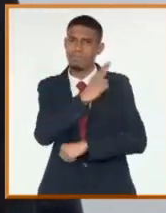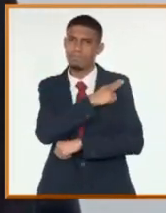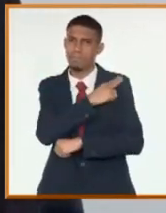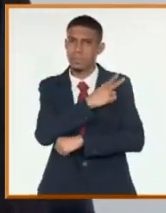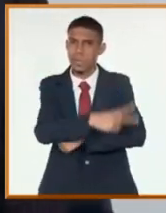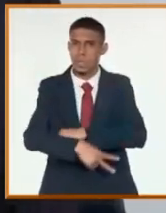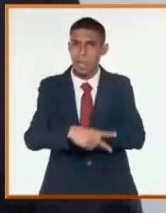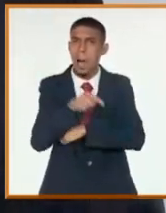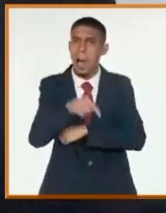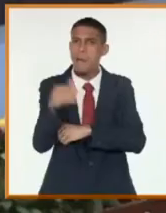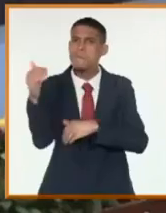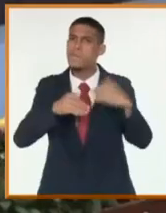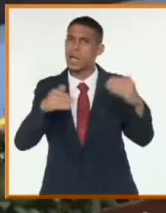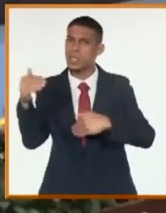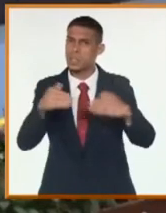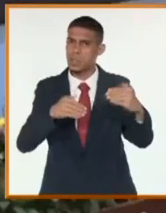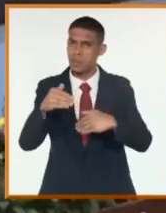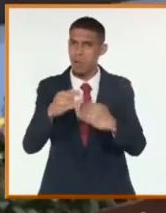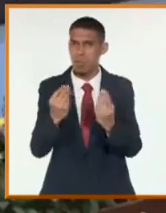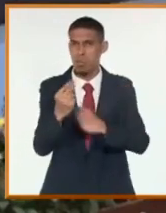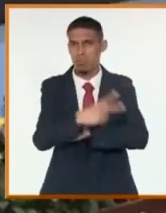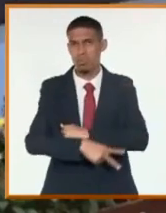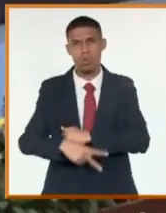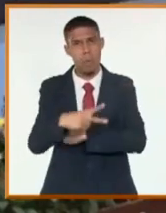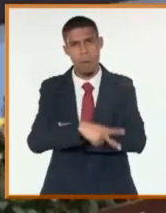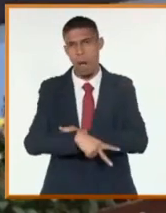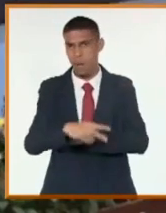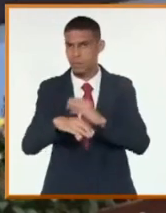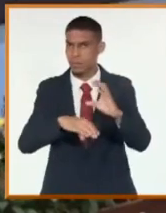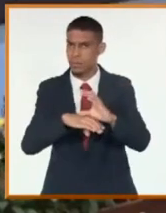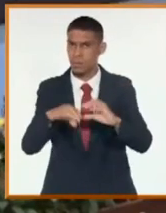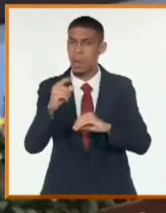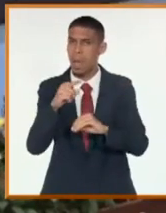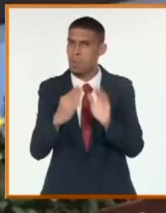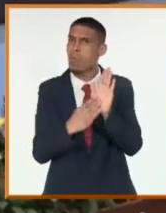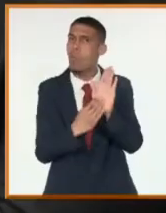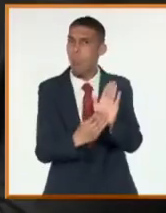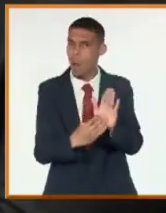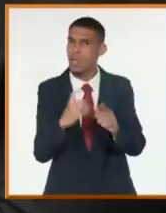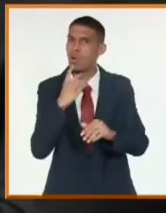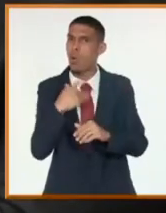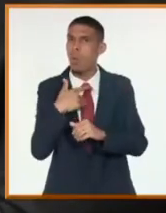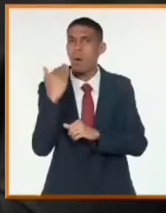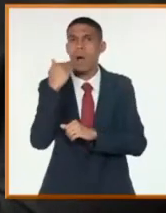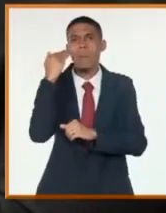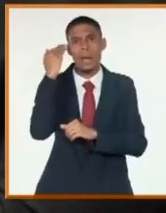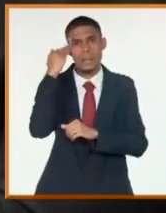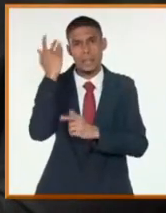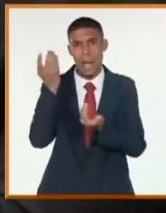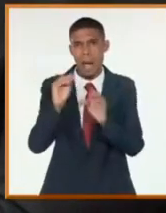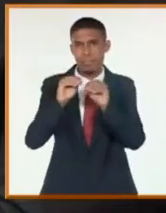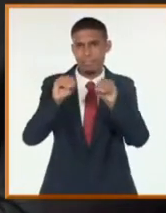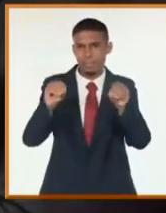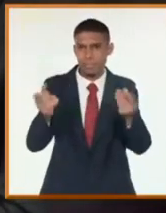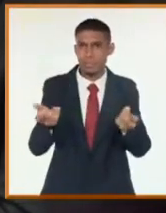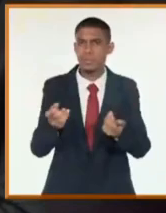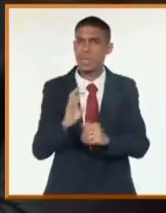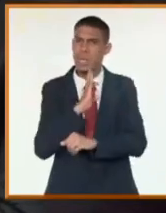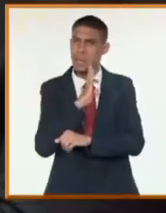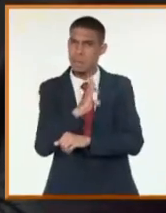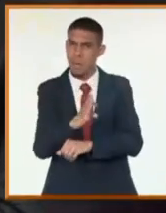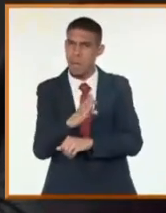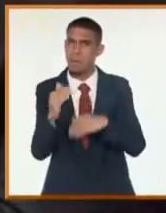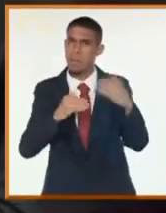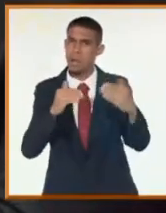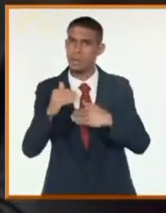Gobierno que asistieron, la cantidad de países que asistieron, son realmente, demuestran una capacidad de convocatoria alta y de alta participación,